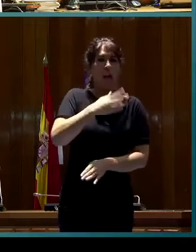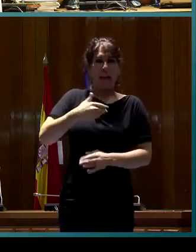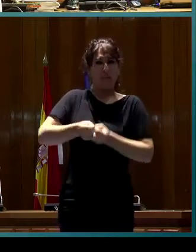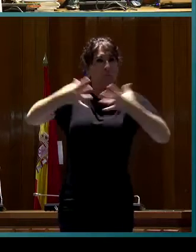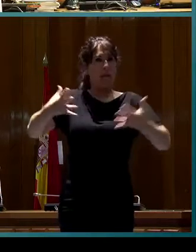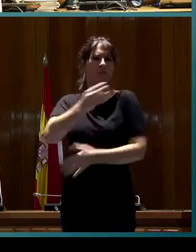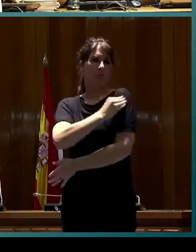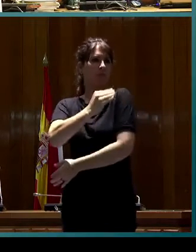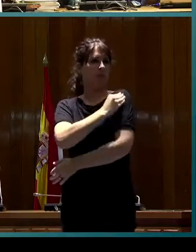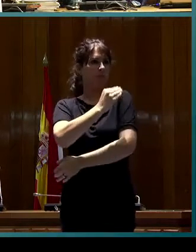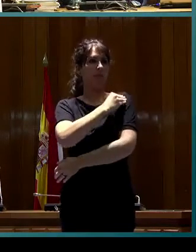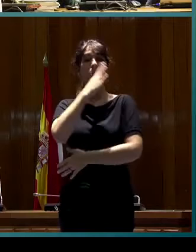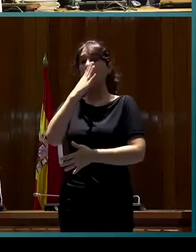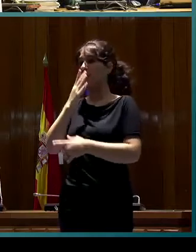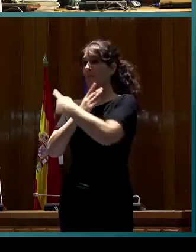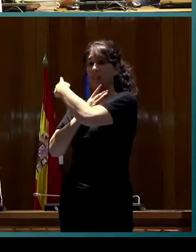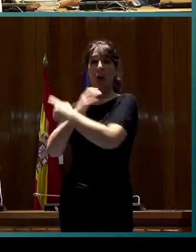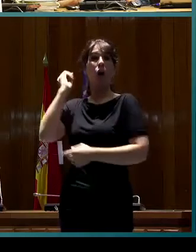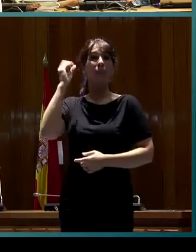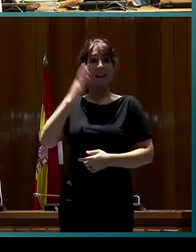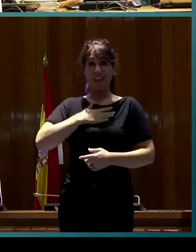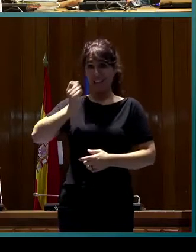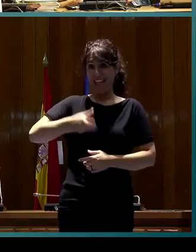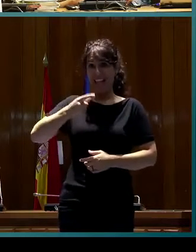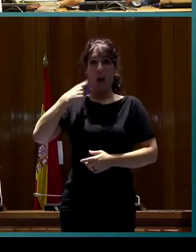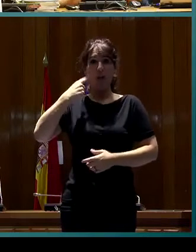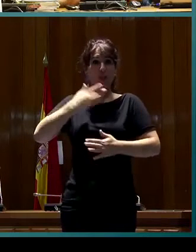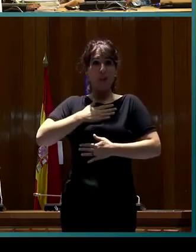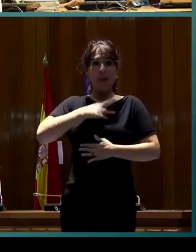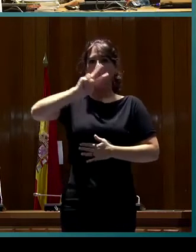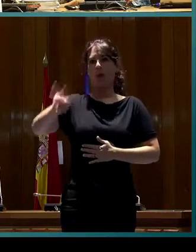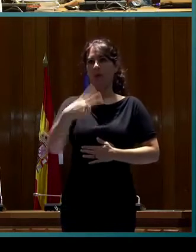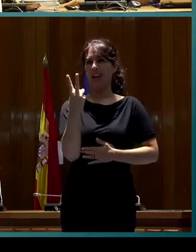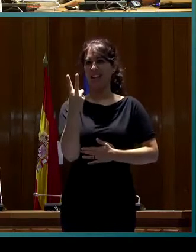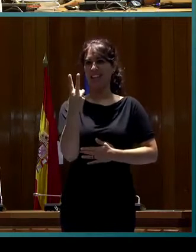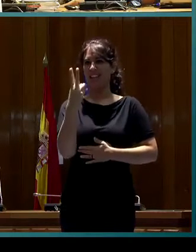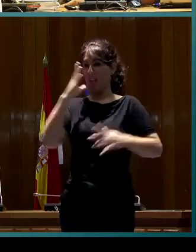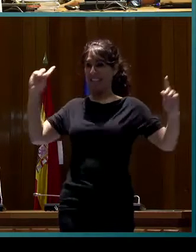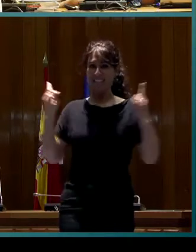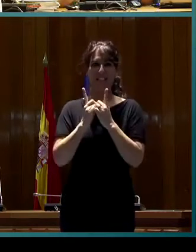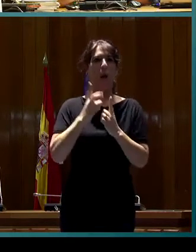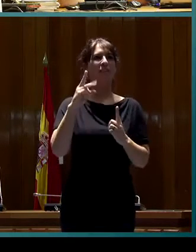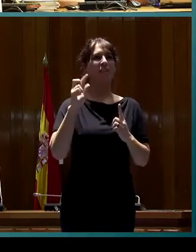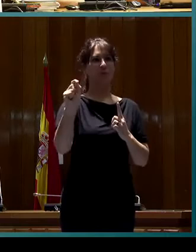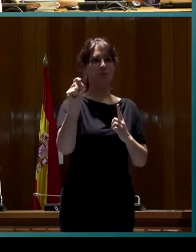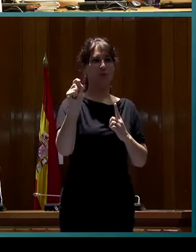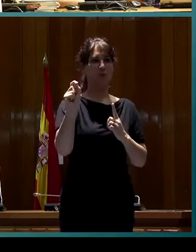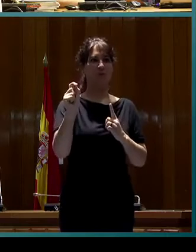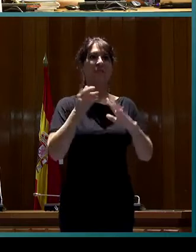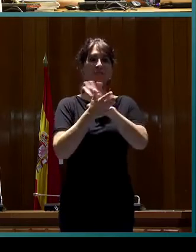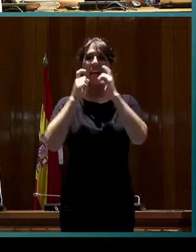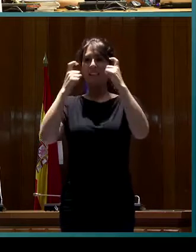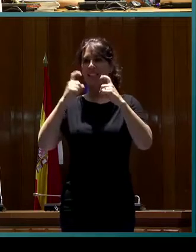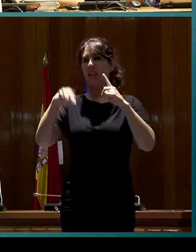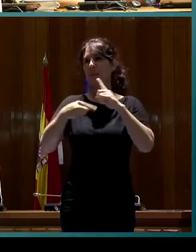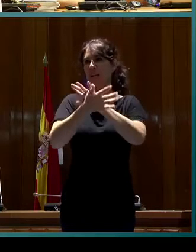conferencia que yo hago normalmente dura 2 horas y he intentado sintetizarlo en 20 minutos. Entonces, intentaré no hablar demasiado deprisa para que la